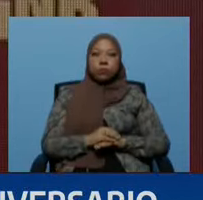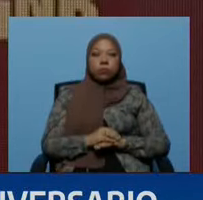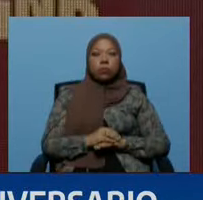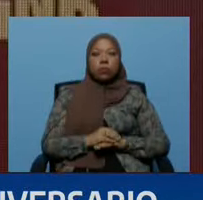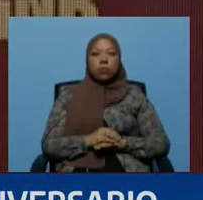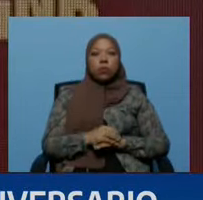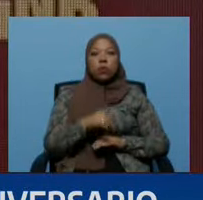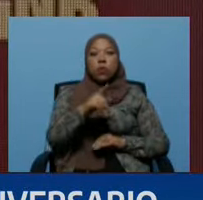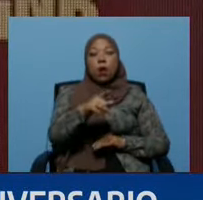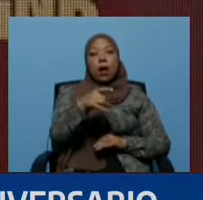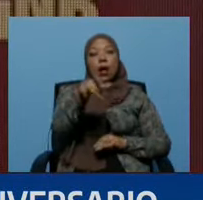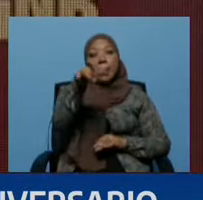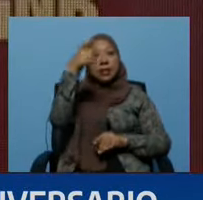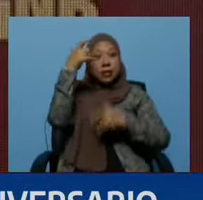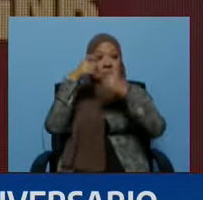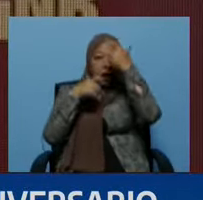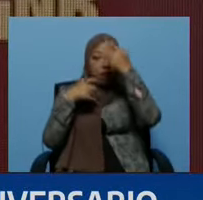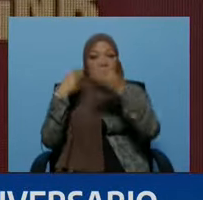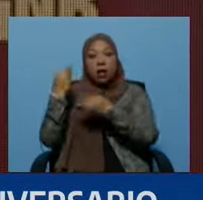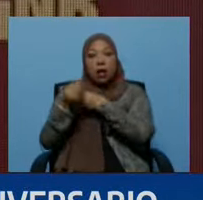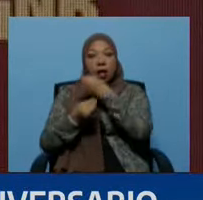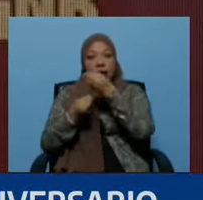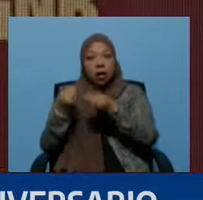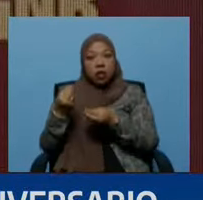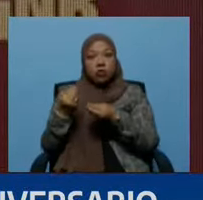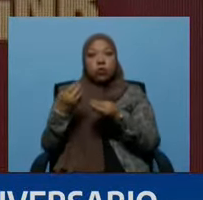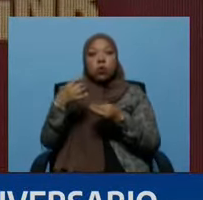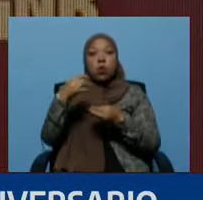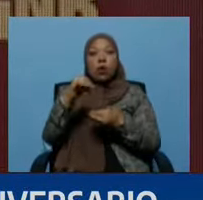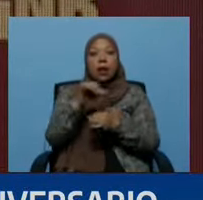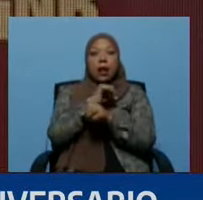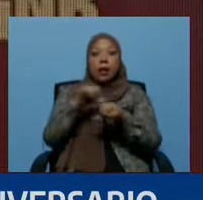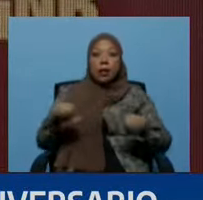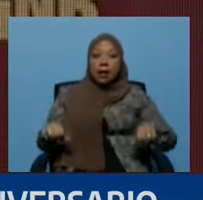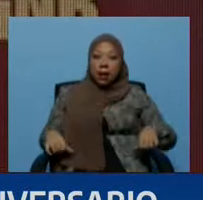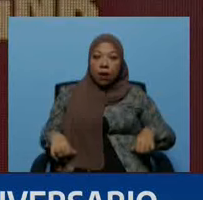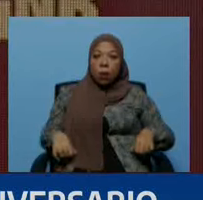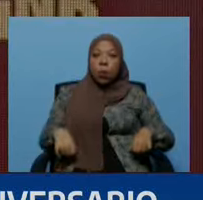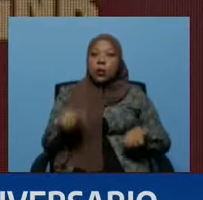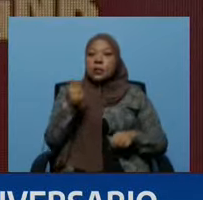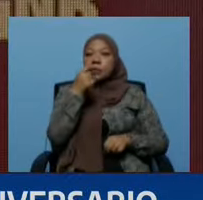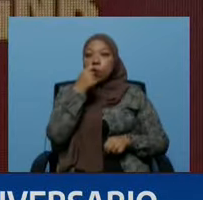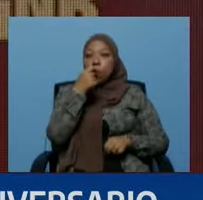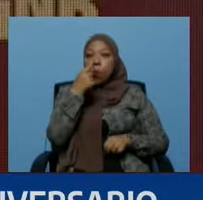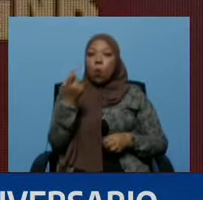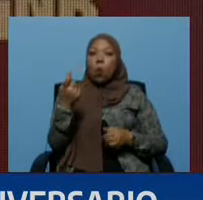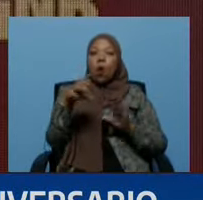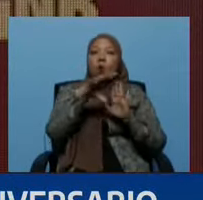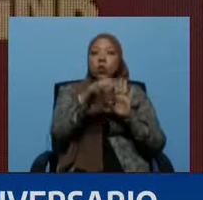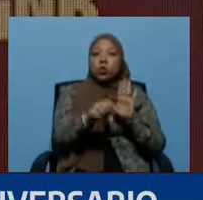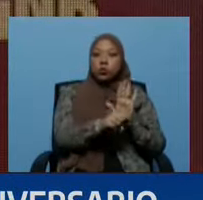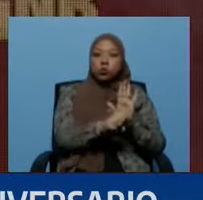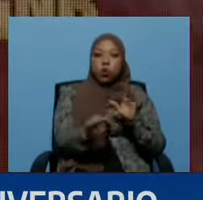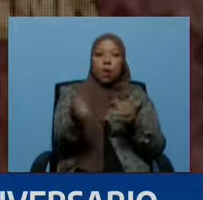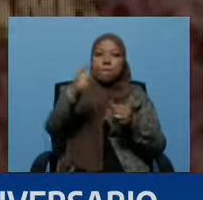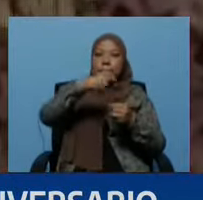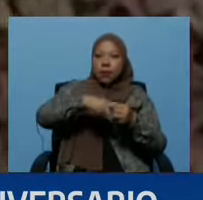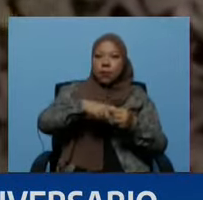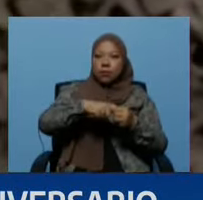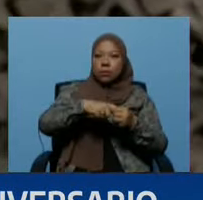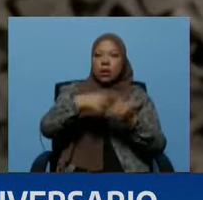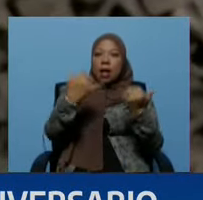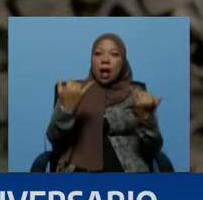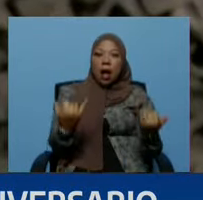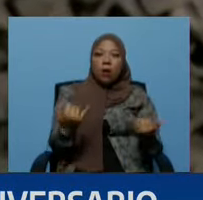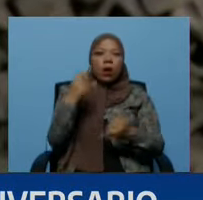Componente constitucional de la Fuerza Armada Nacional, ahora bolivariana. Bolivariana por